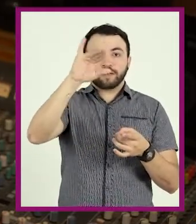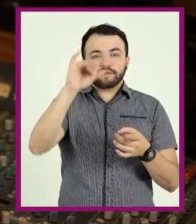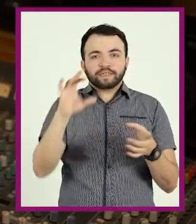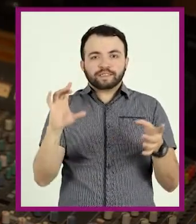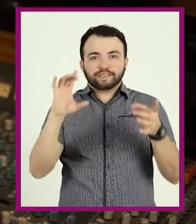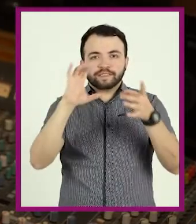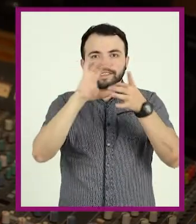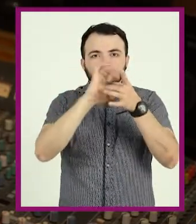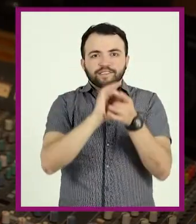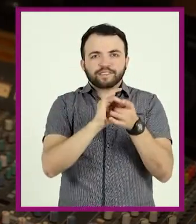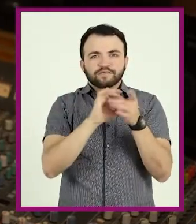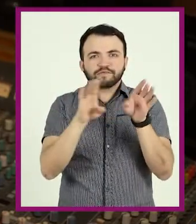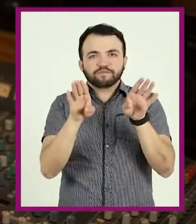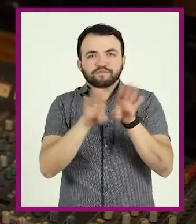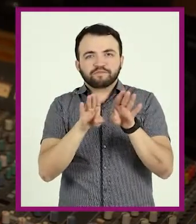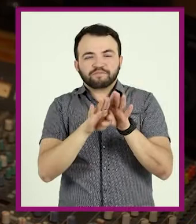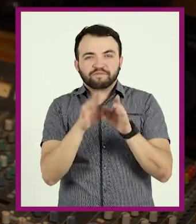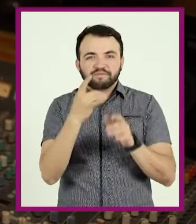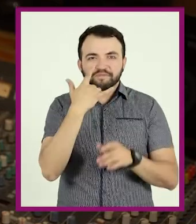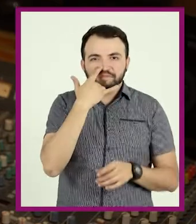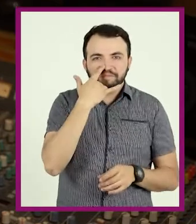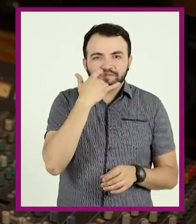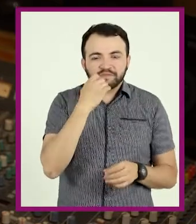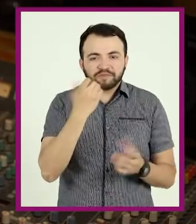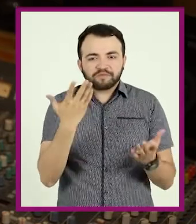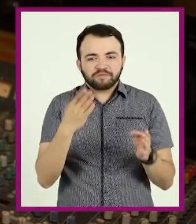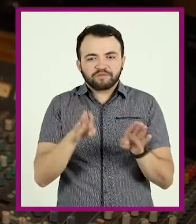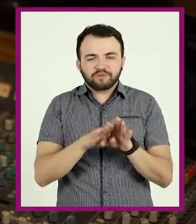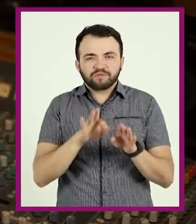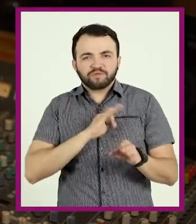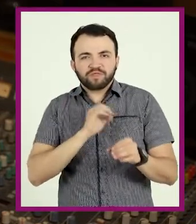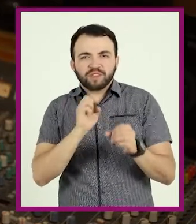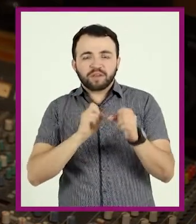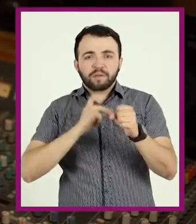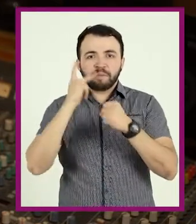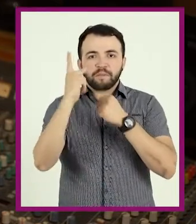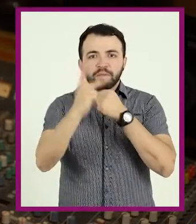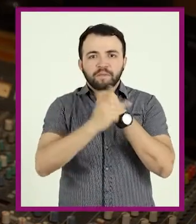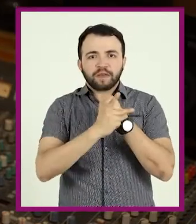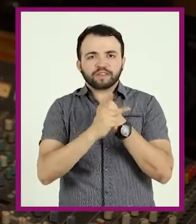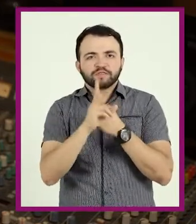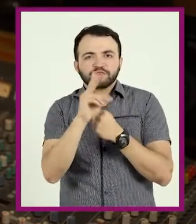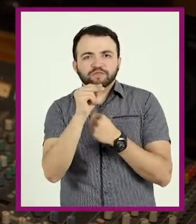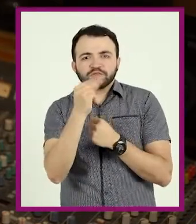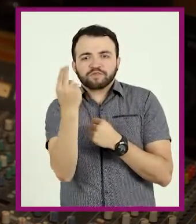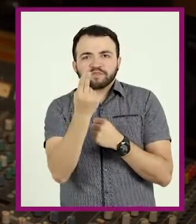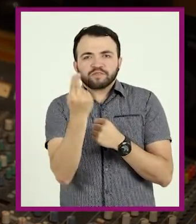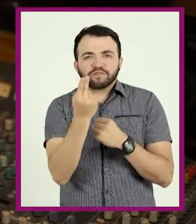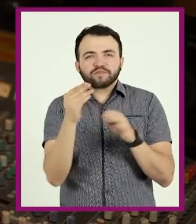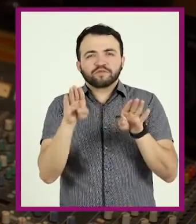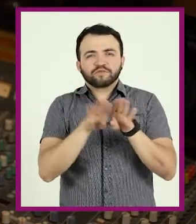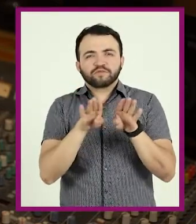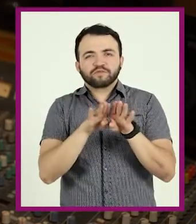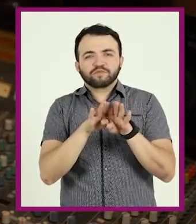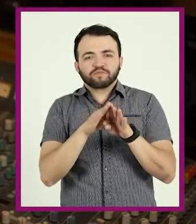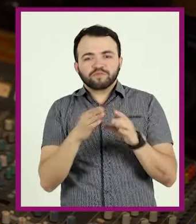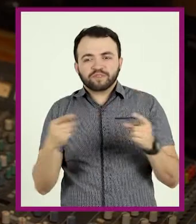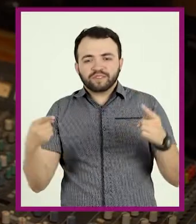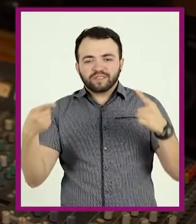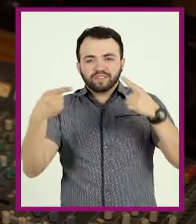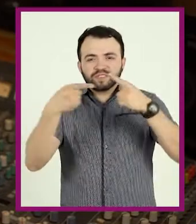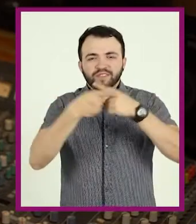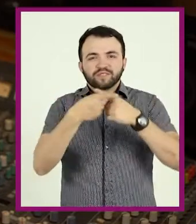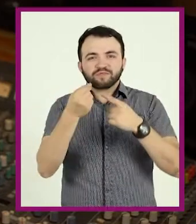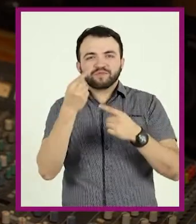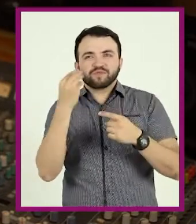este tipo de conexiones que se dan entre países que no necesariamente cruzan los mercados centrales y demás,